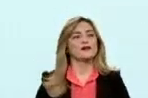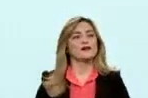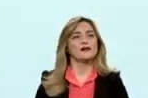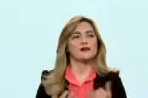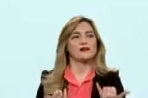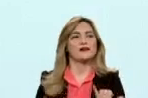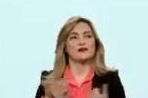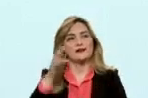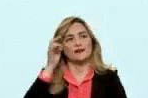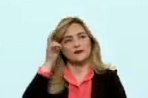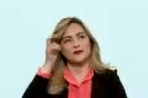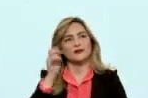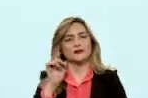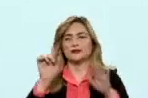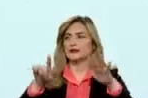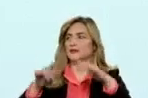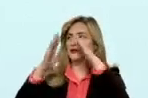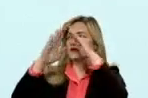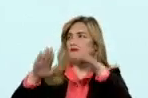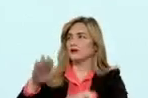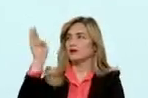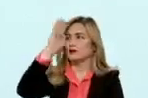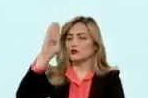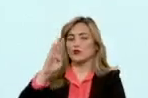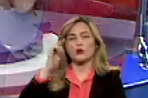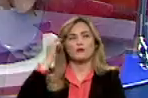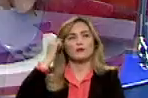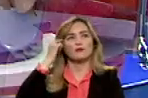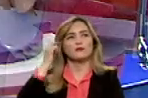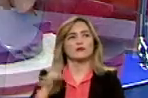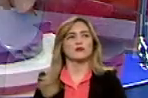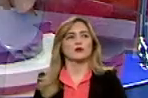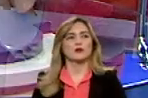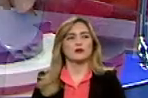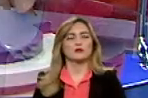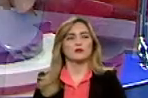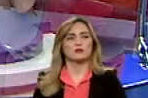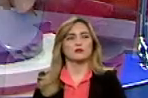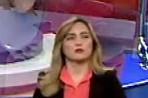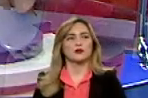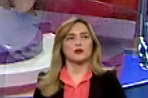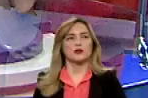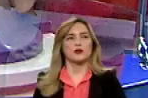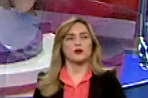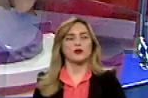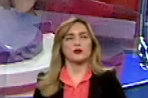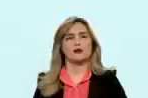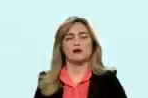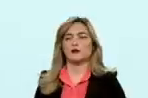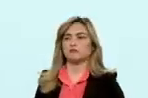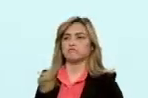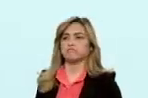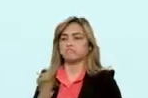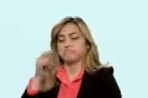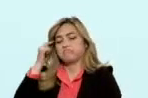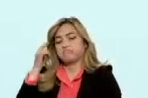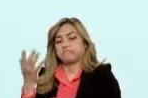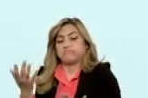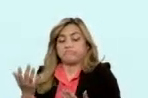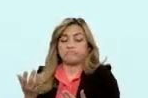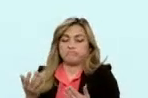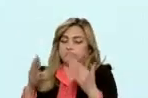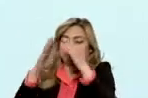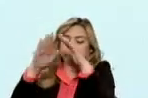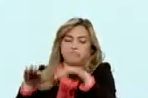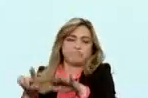jamás pensé en un confinamiento de 6 meses, Marisabel. Nunca, ni en mis peores pesadillas, pero pasó. Nadie se imaginó, claro. Así es, pero pasó. Y tenemos que